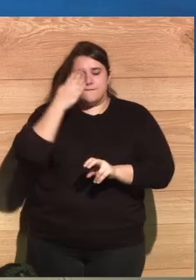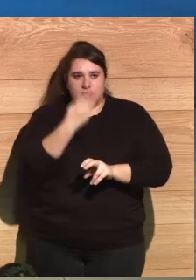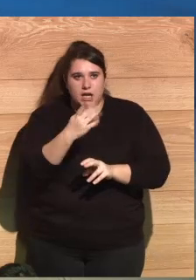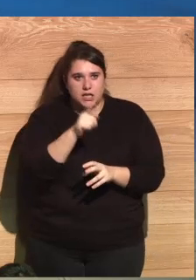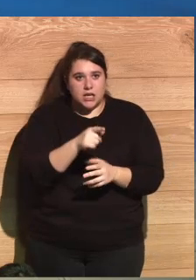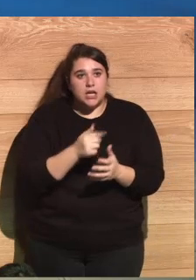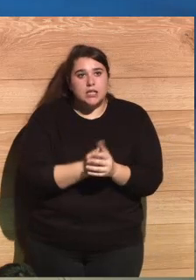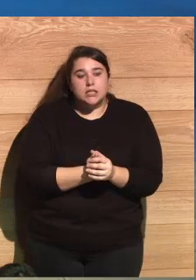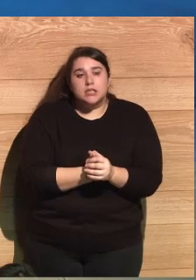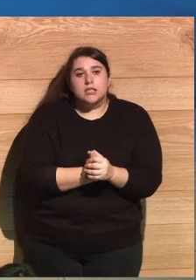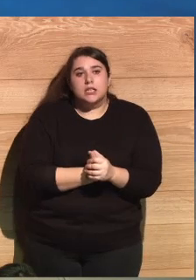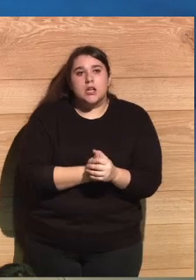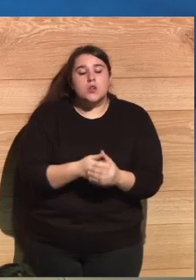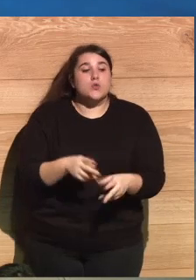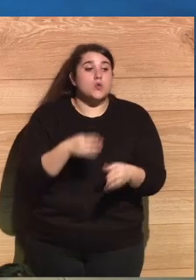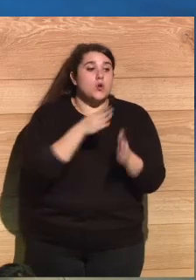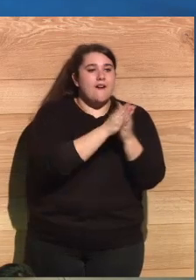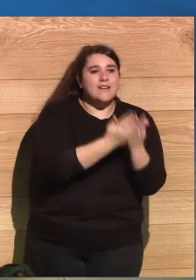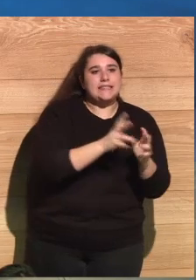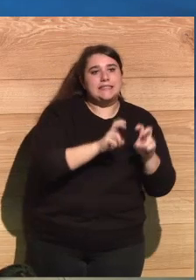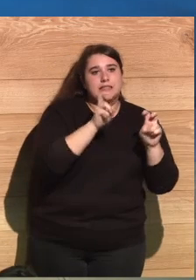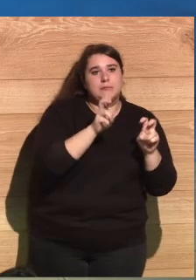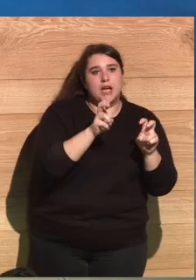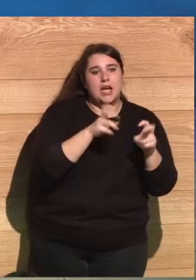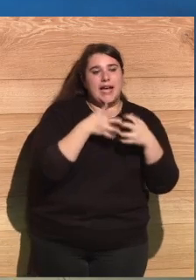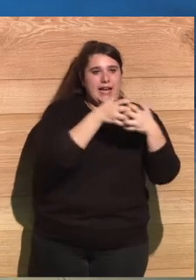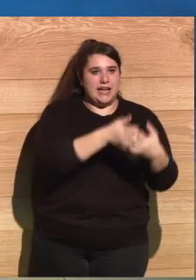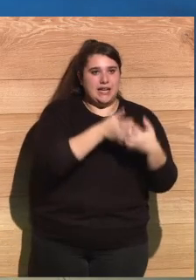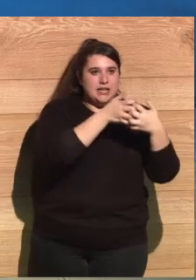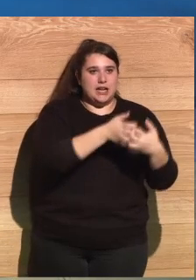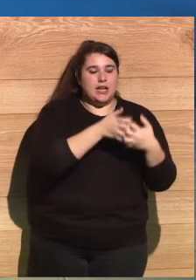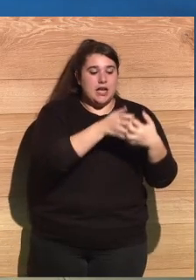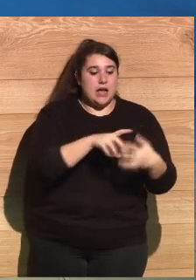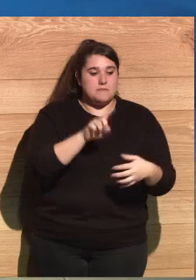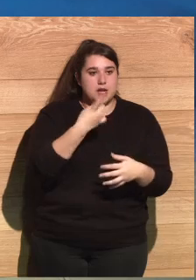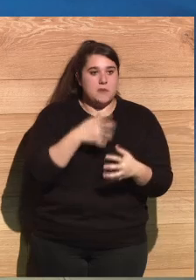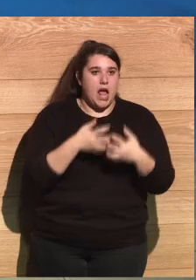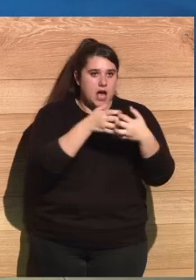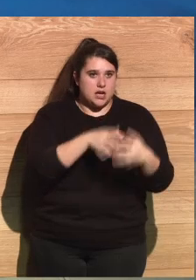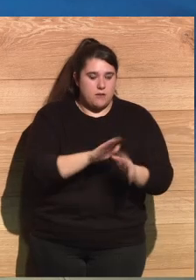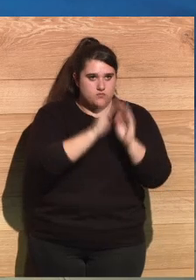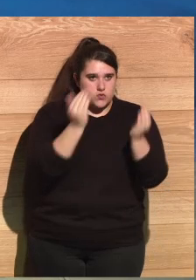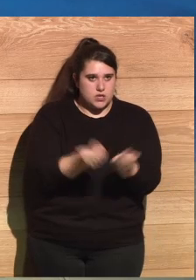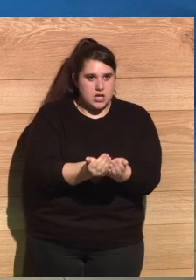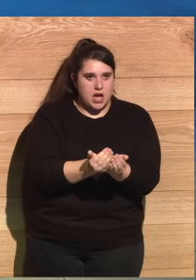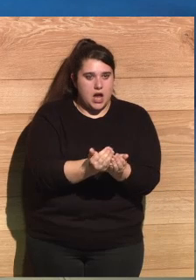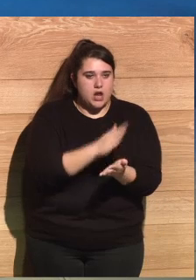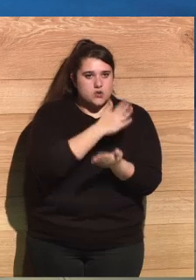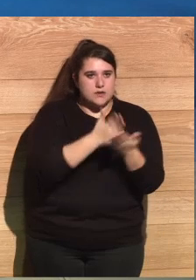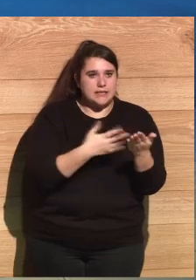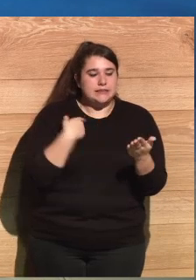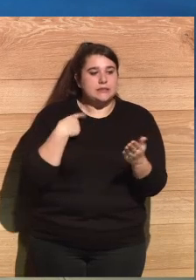adaptación cinematográfica. Es una novela sobre la guerra de trincheras en la Primera Guerra Mundial. Es una novela de declarada